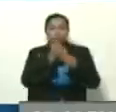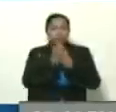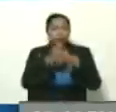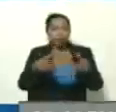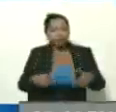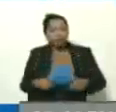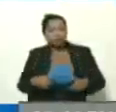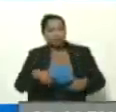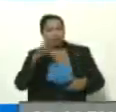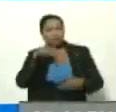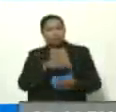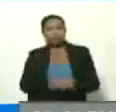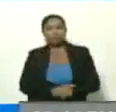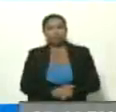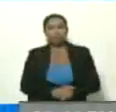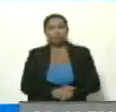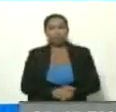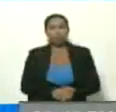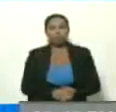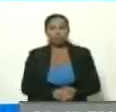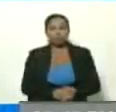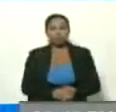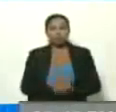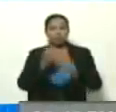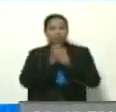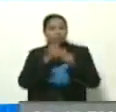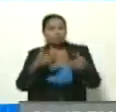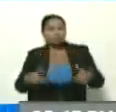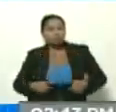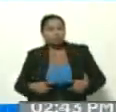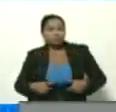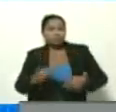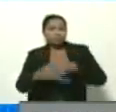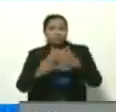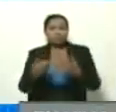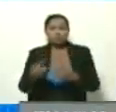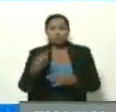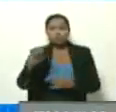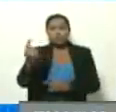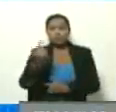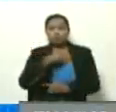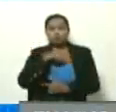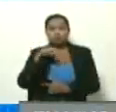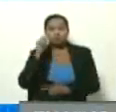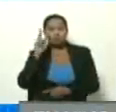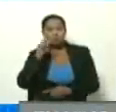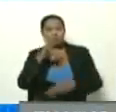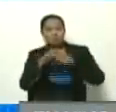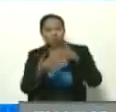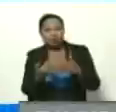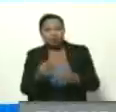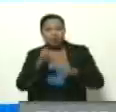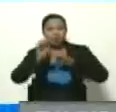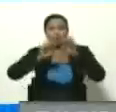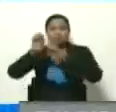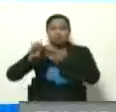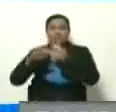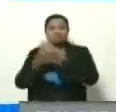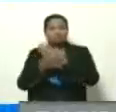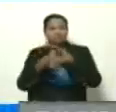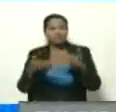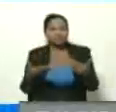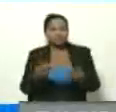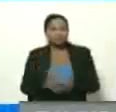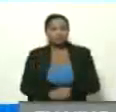eficiente? Una gestión eficiente. Lo primero que uno debe observar en estos casos, la evaluación de